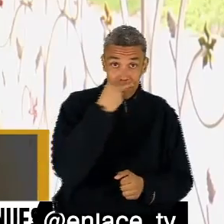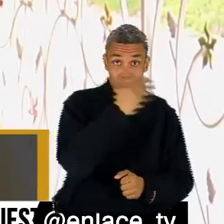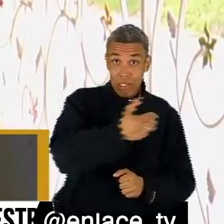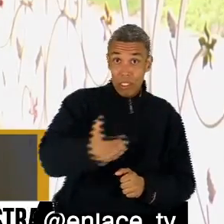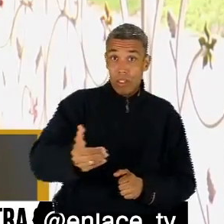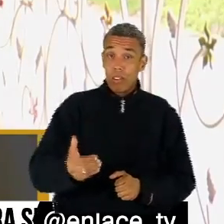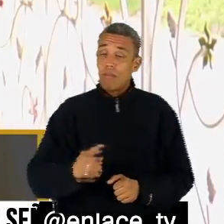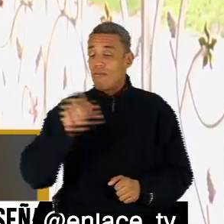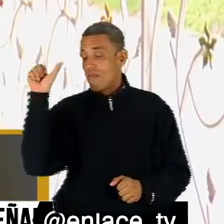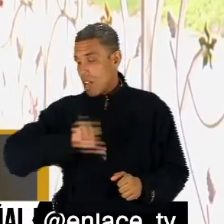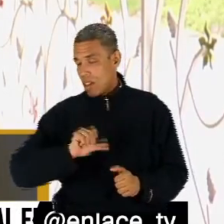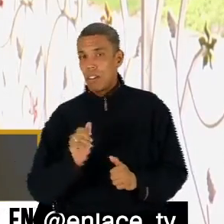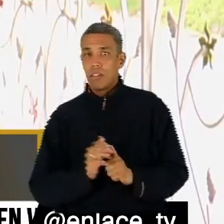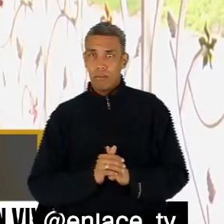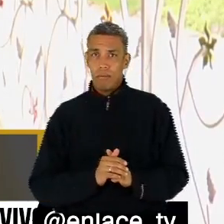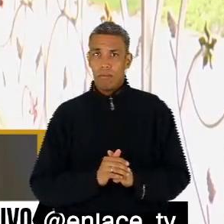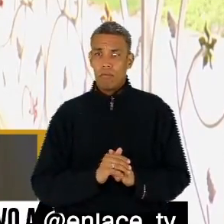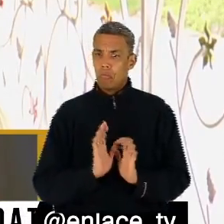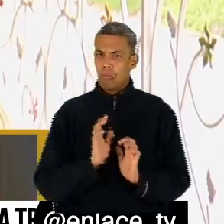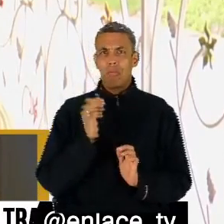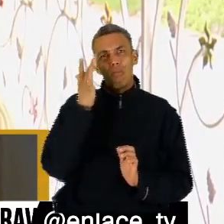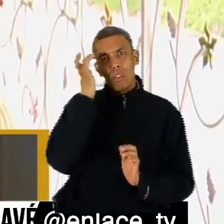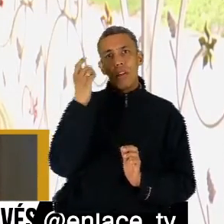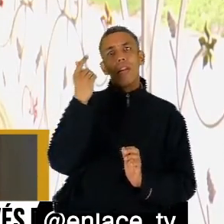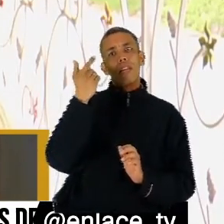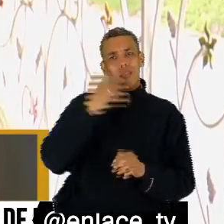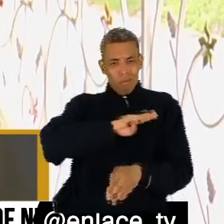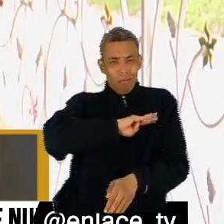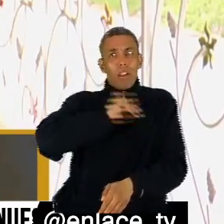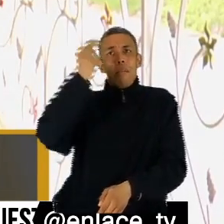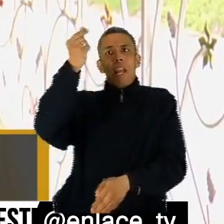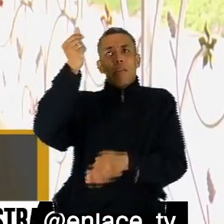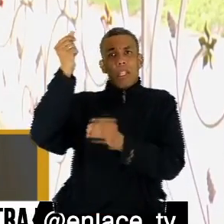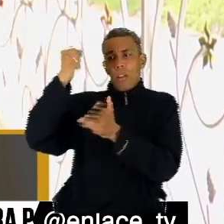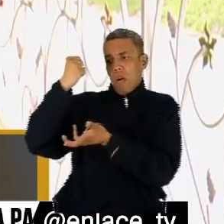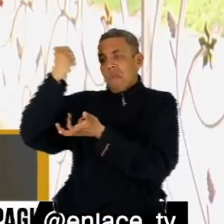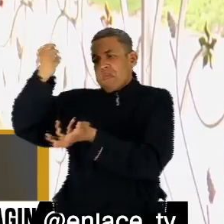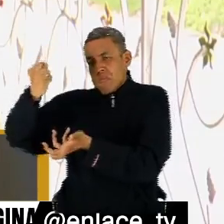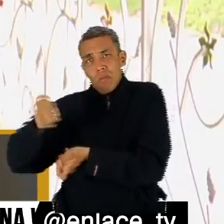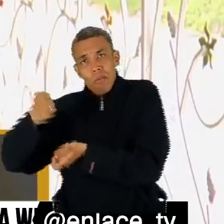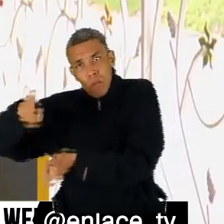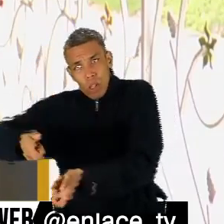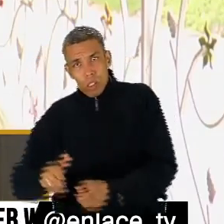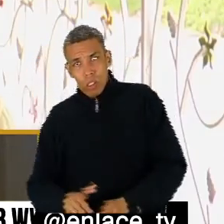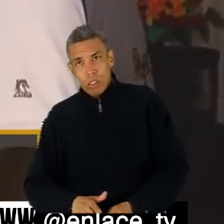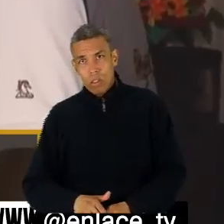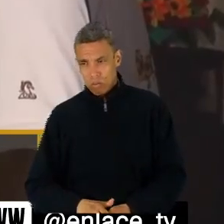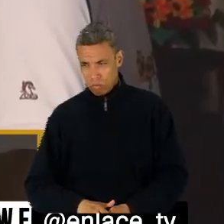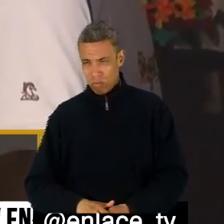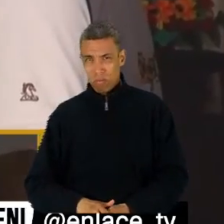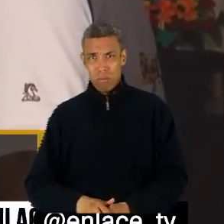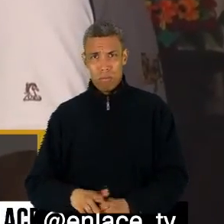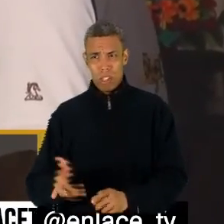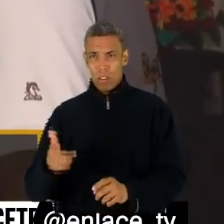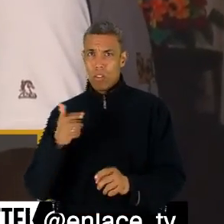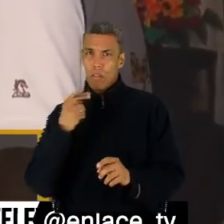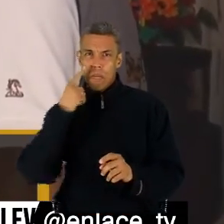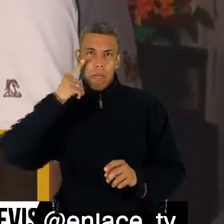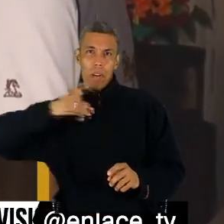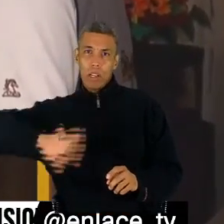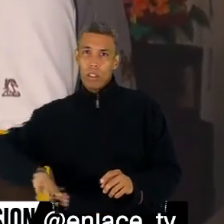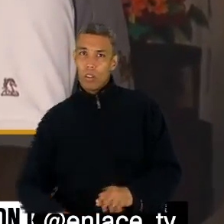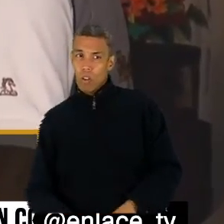corresponden a los recursos destinados para que estos niños se beneficien, al contrario, se están perjudicando en este momento. El dirigente comunal sostiene